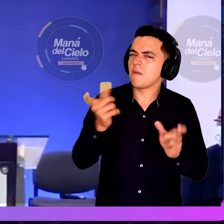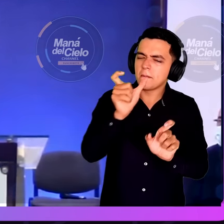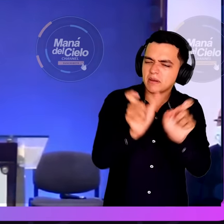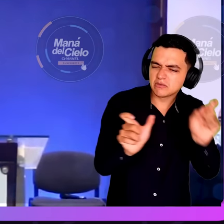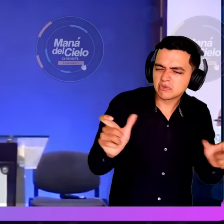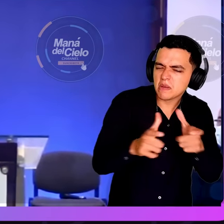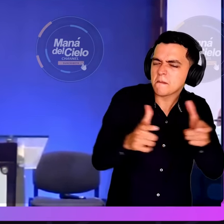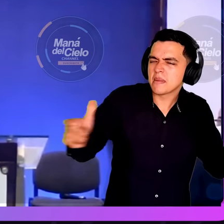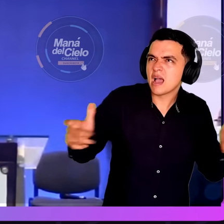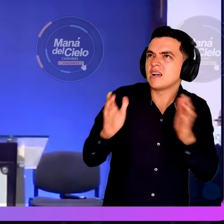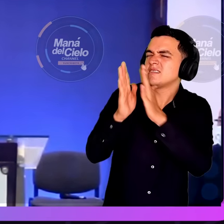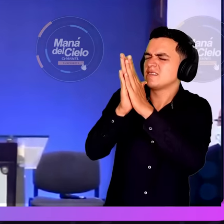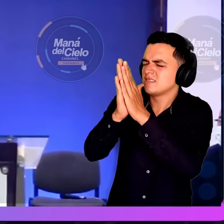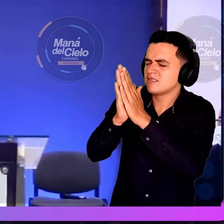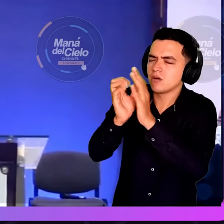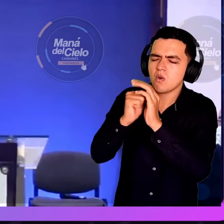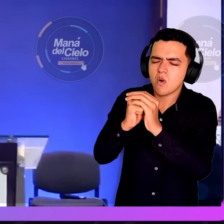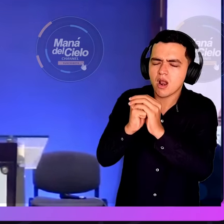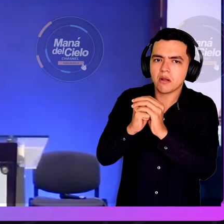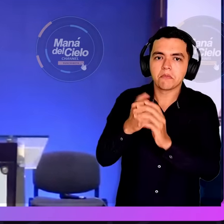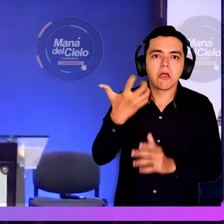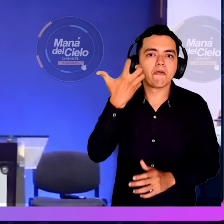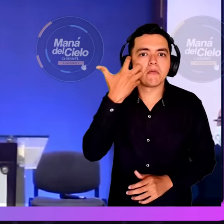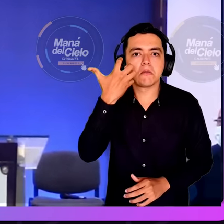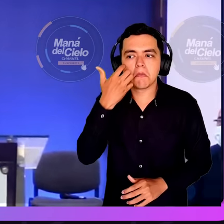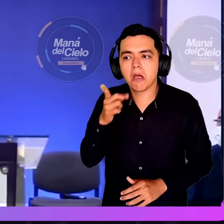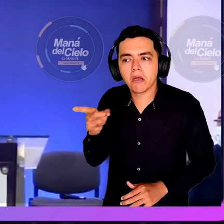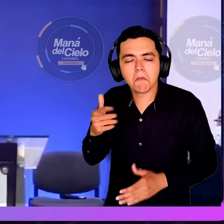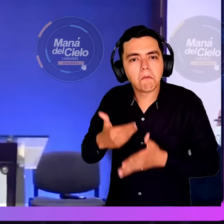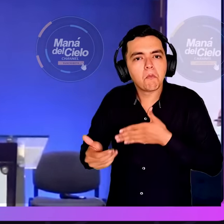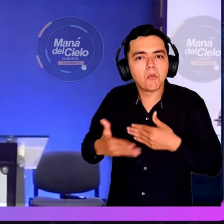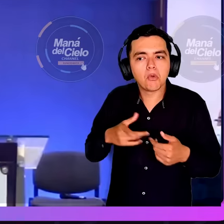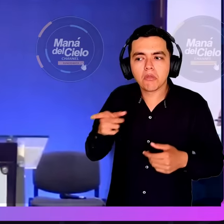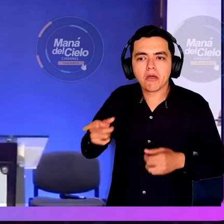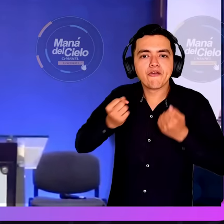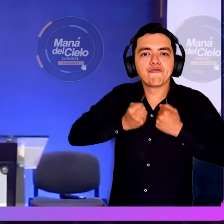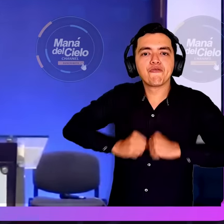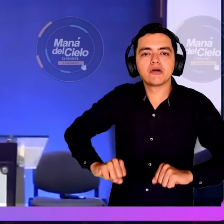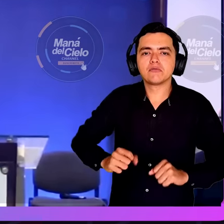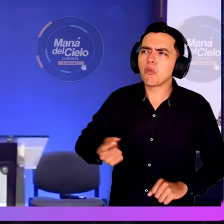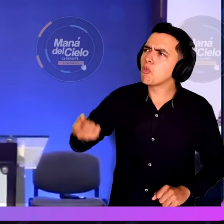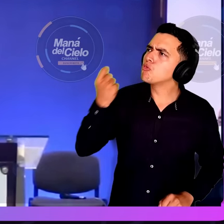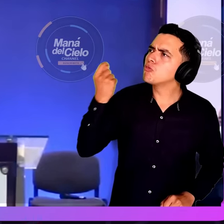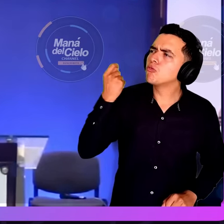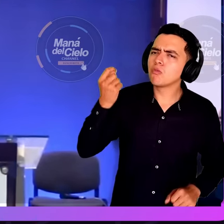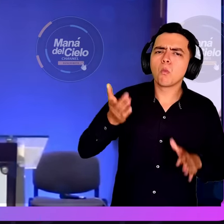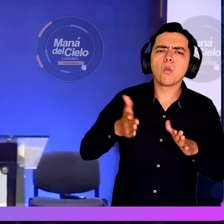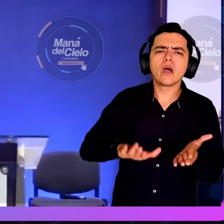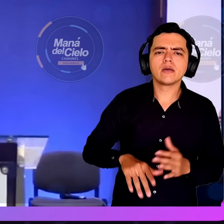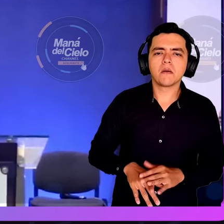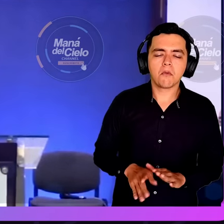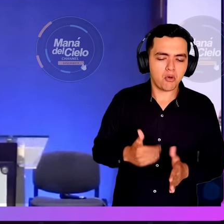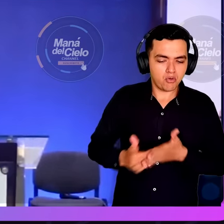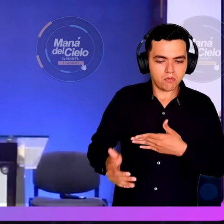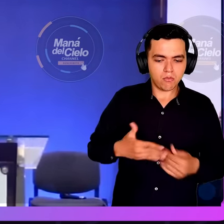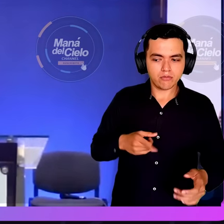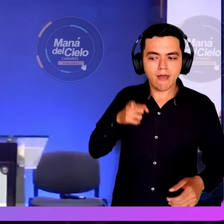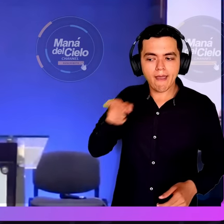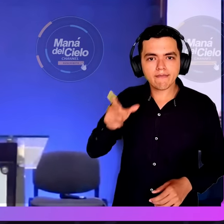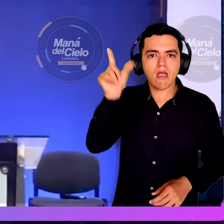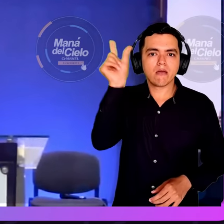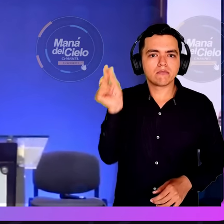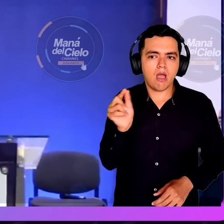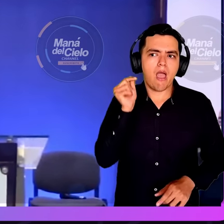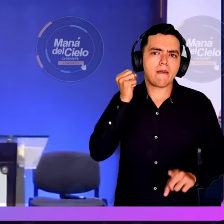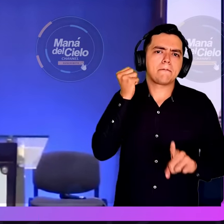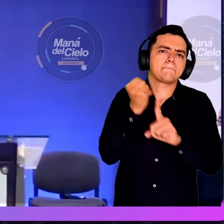y llegaba al templo. Y cuando el misionero llegaba, allá estaba esa mujer cantando, orando, pidiendo avivamiento. Y nunca dijo,